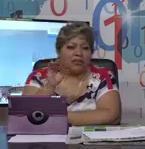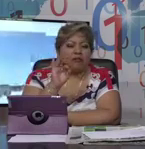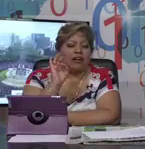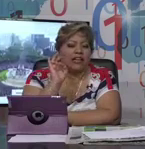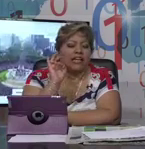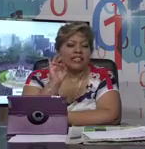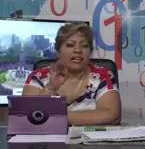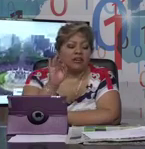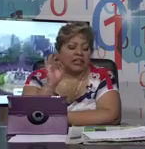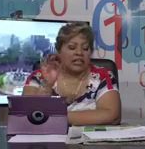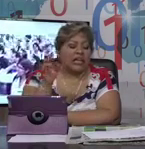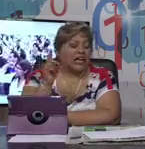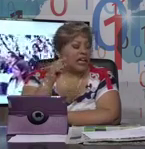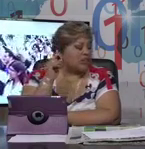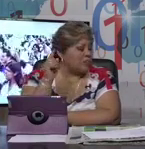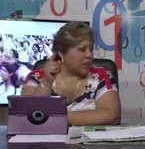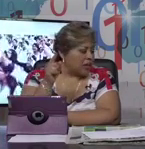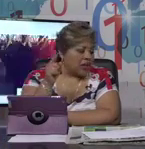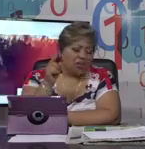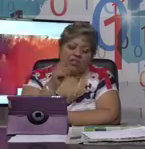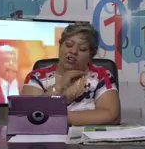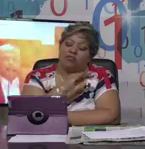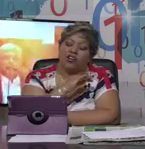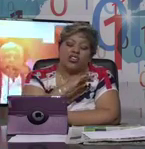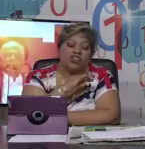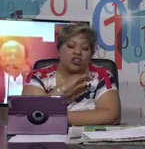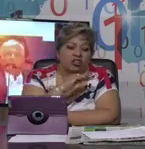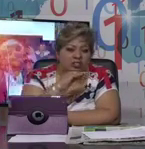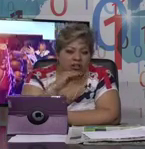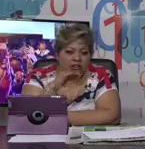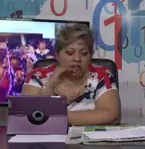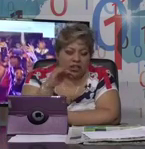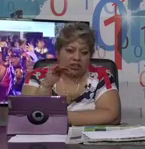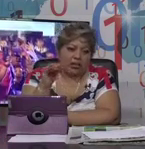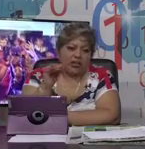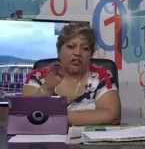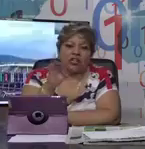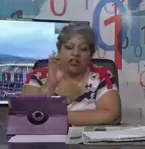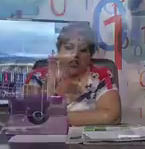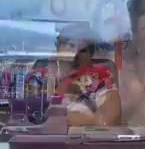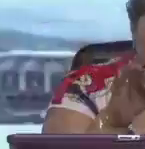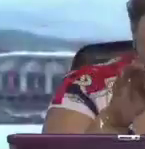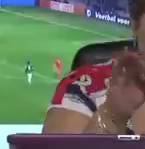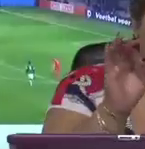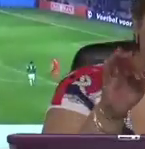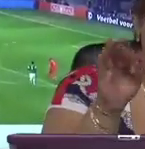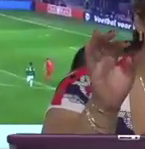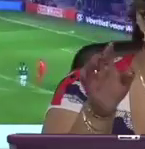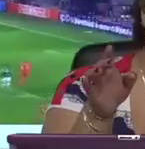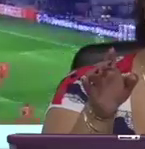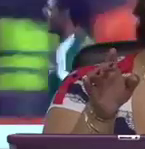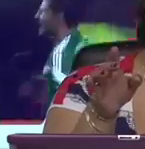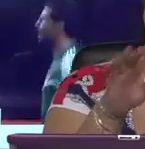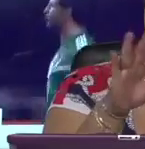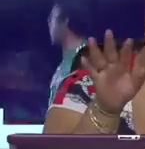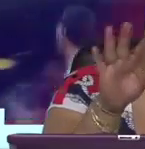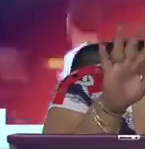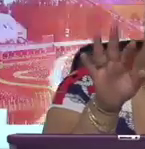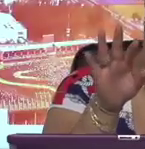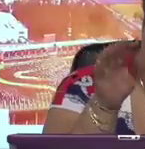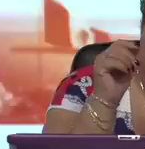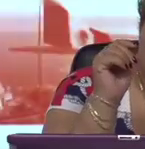Cuauhtémoc cualquier restaurante de la Ciudad de México. No, bueno, en todos los restaurantes de Lucas de México te encuentras al gobernador de Morelos. Sí, él